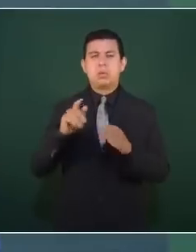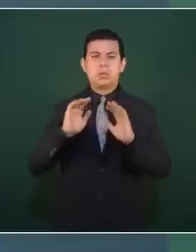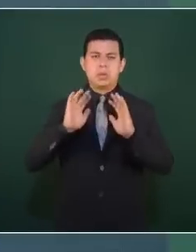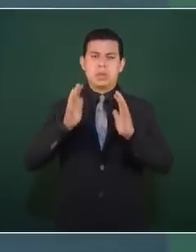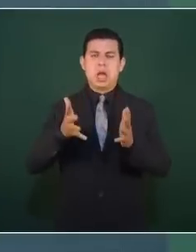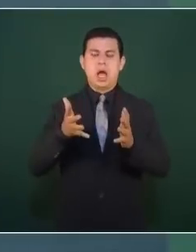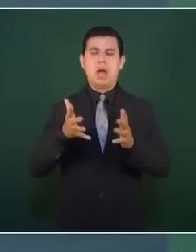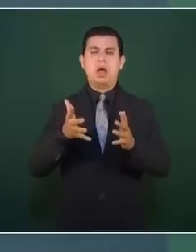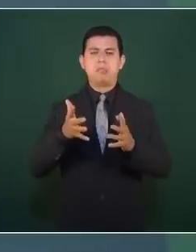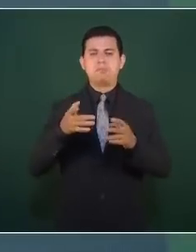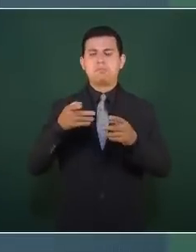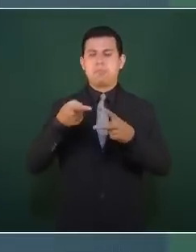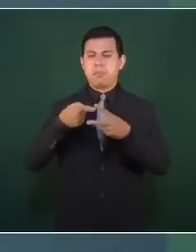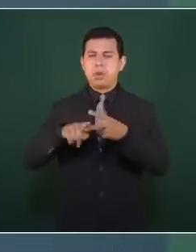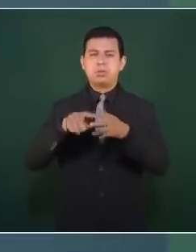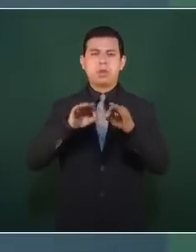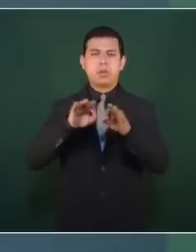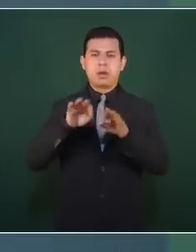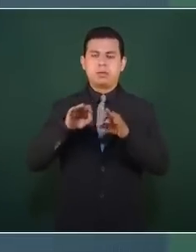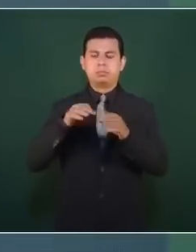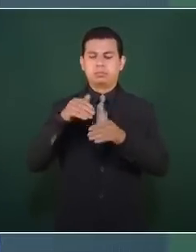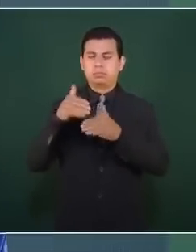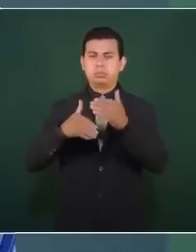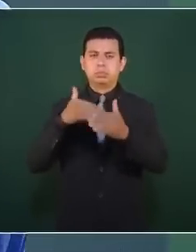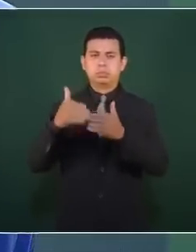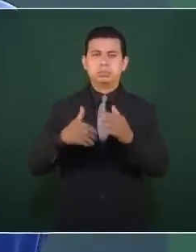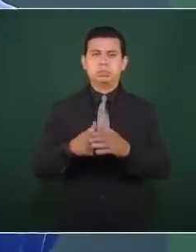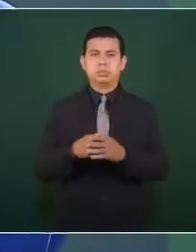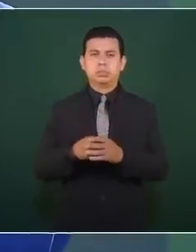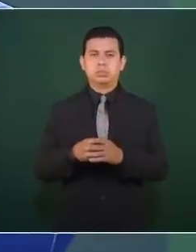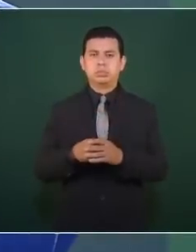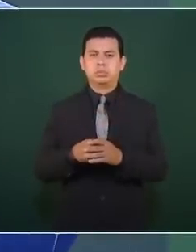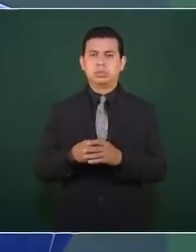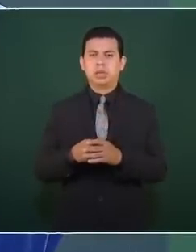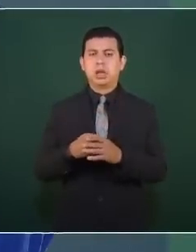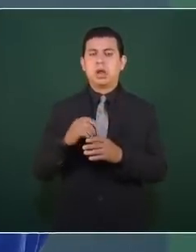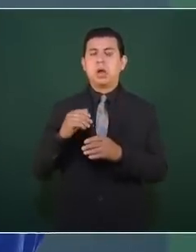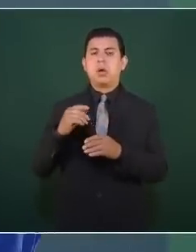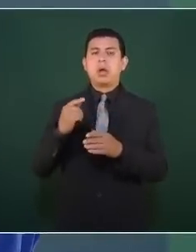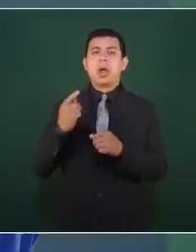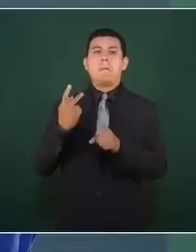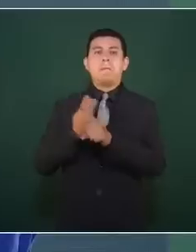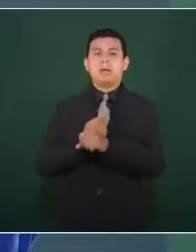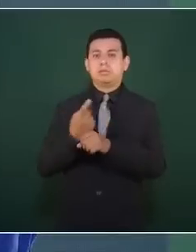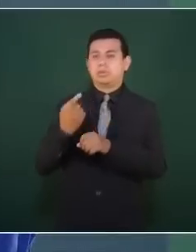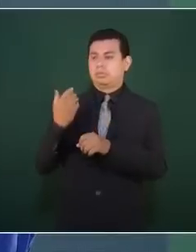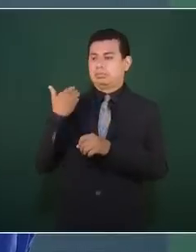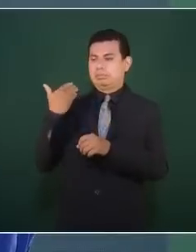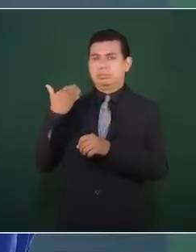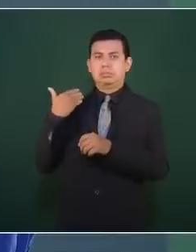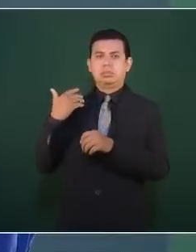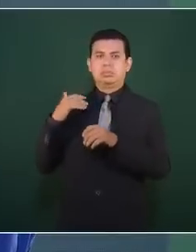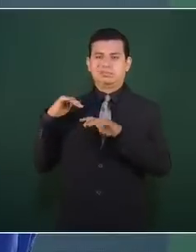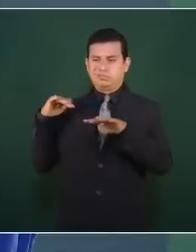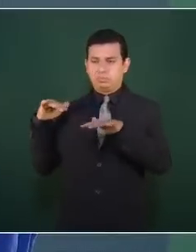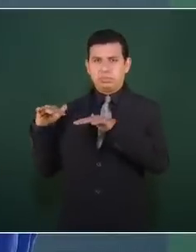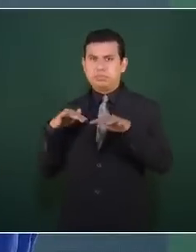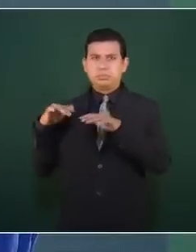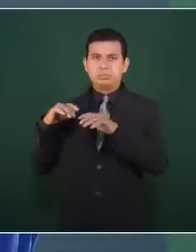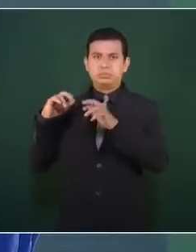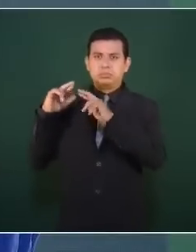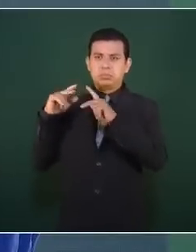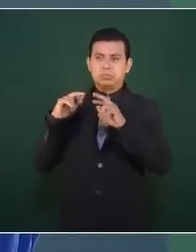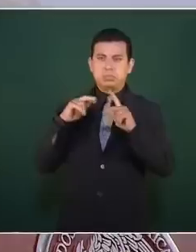a partir de los daños causados por los sismos.